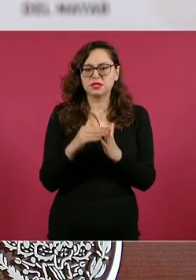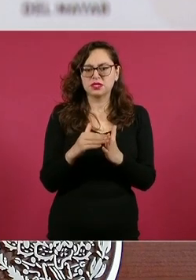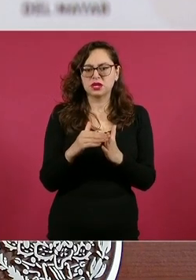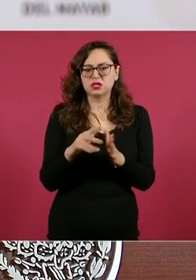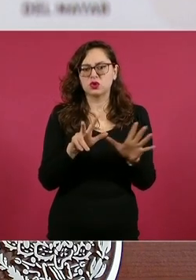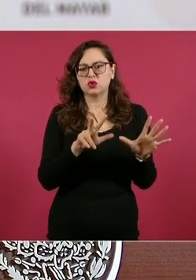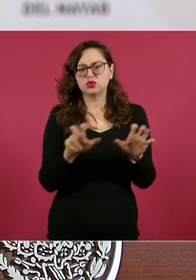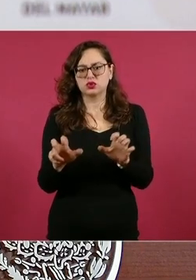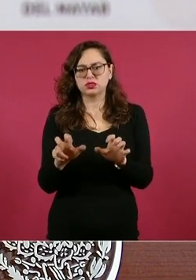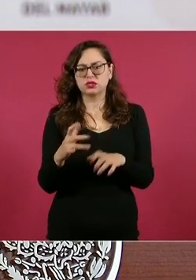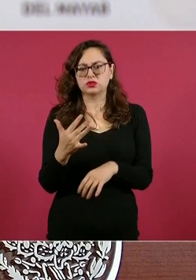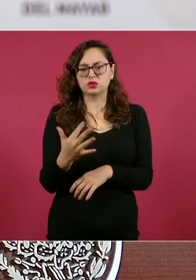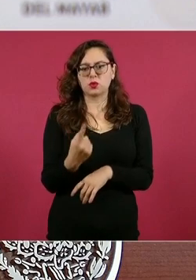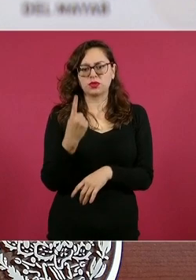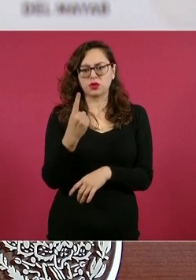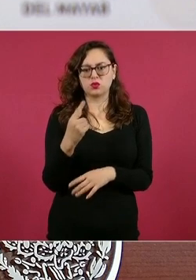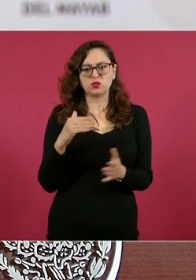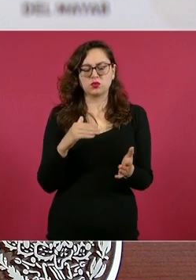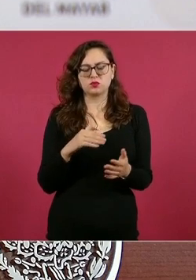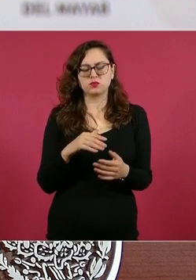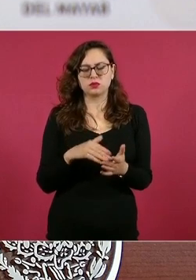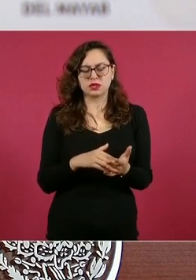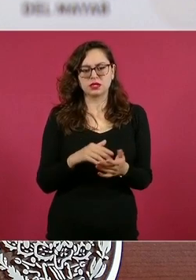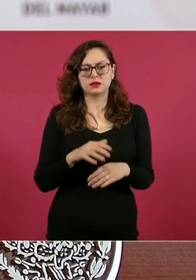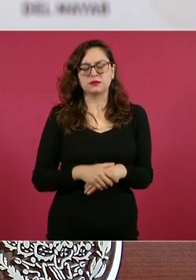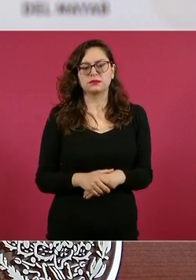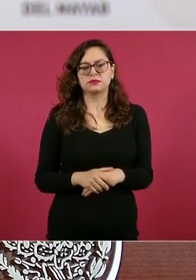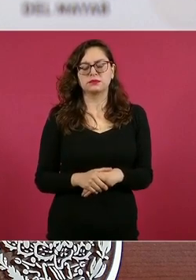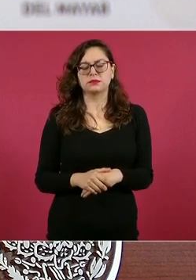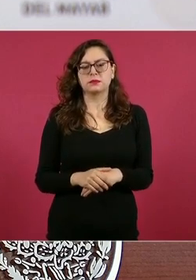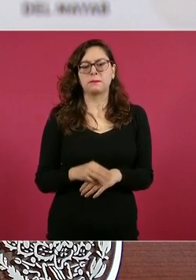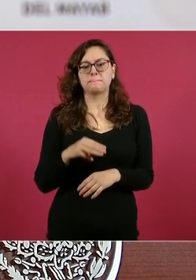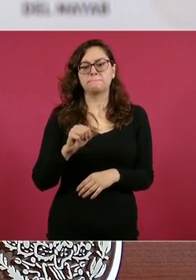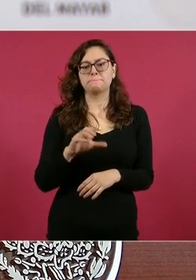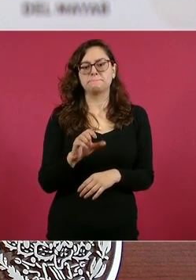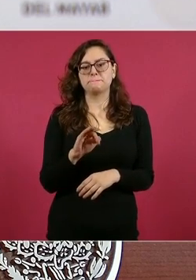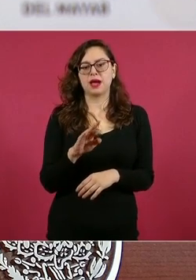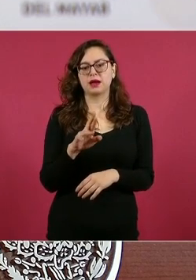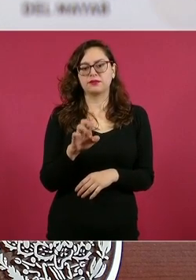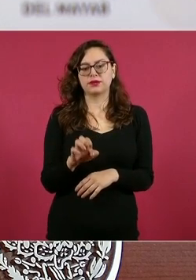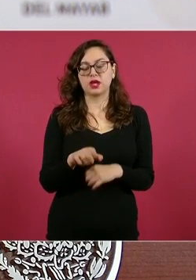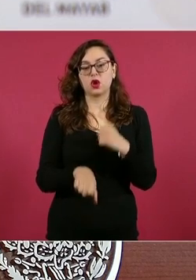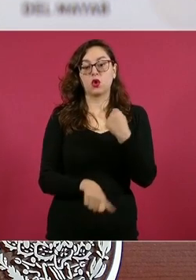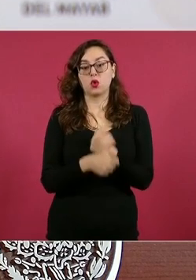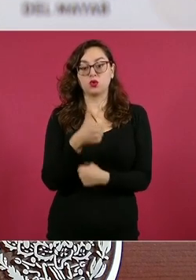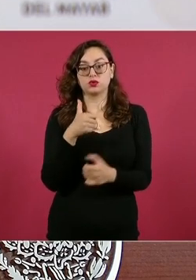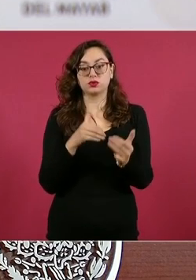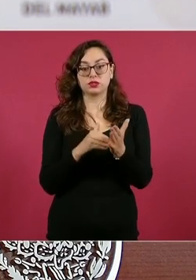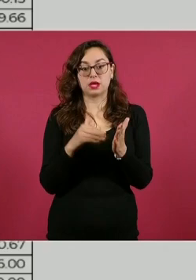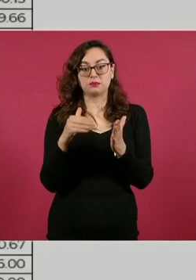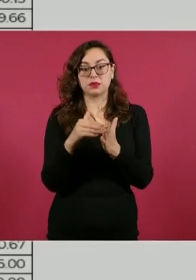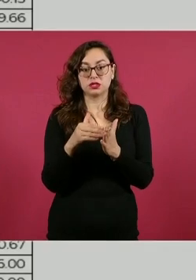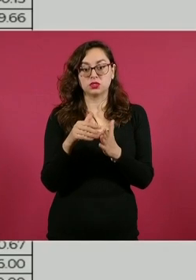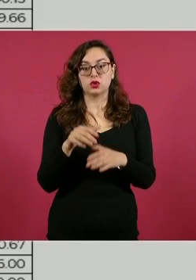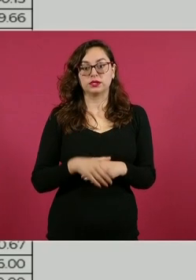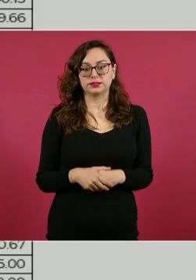12518 180 matfre 11,55